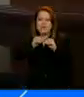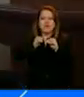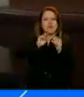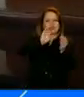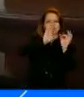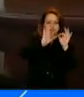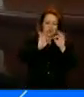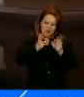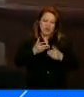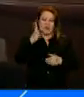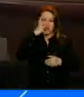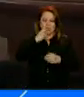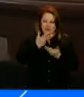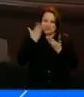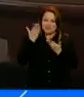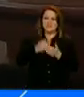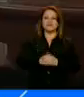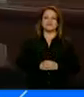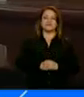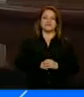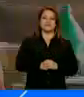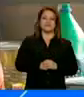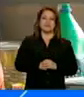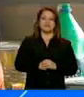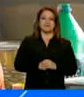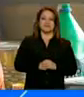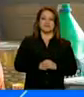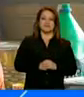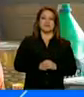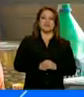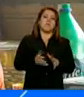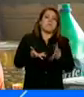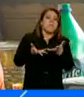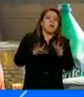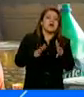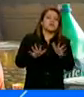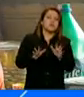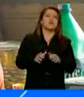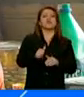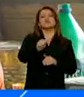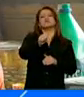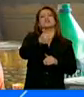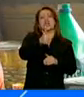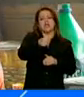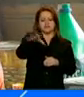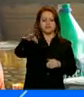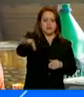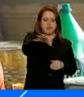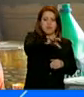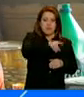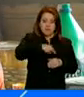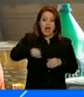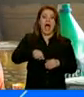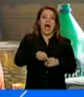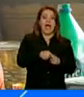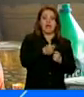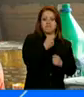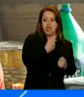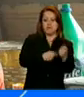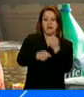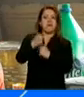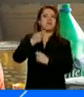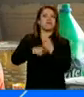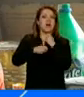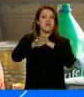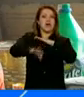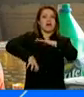especialmente conjuntos residenciales. Esos días sacamos aproximadamente 10 puntos y son los que distribuimos y